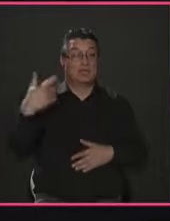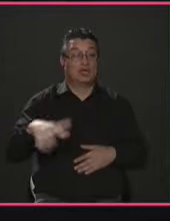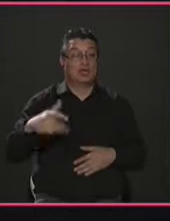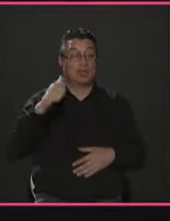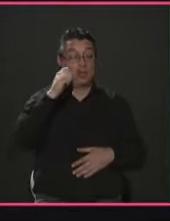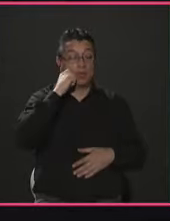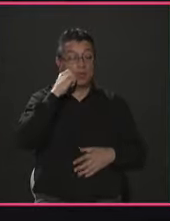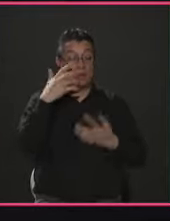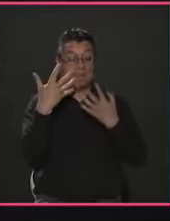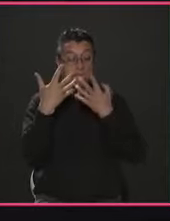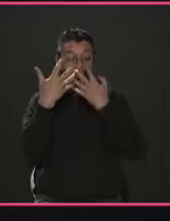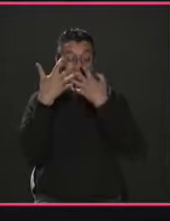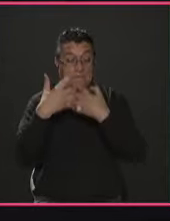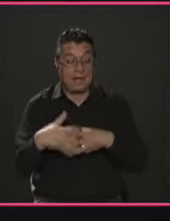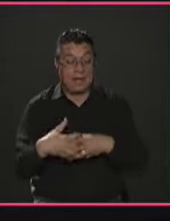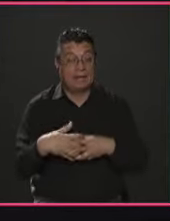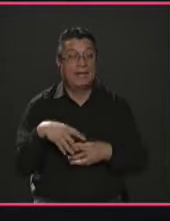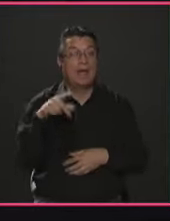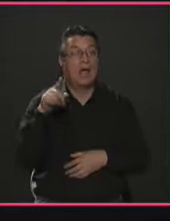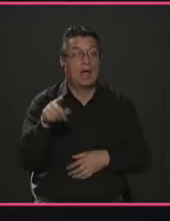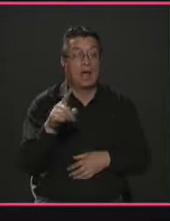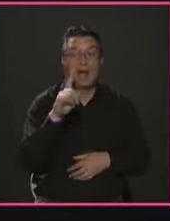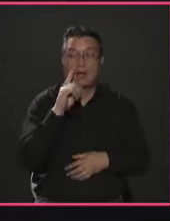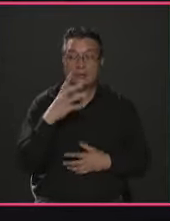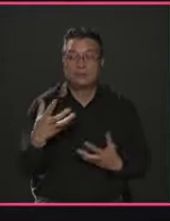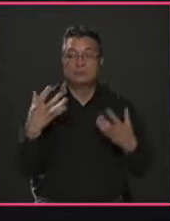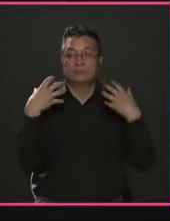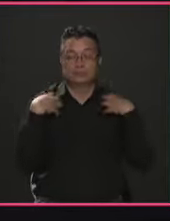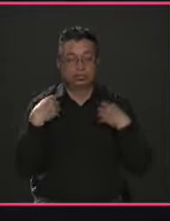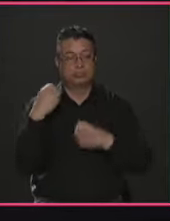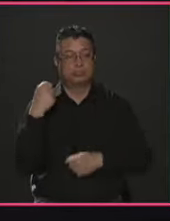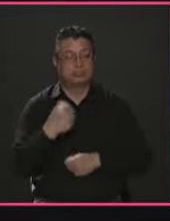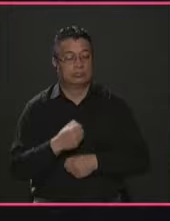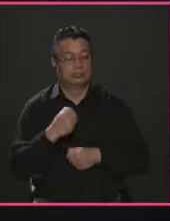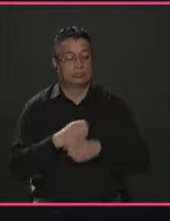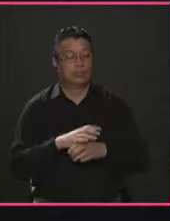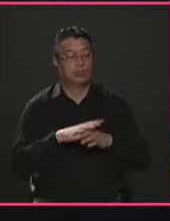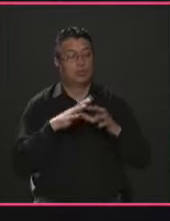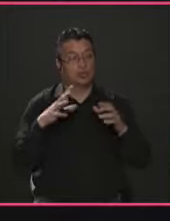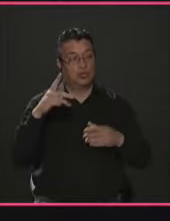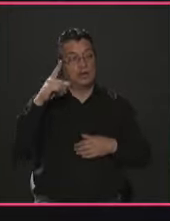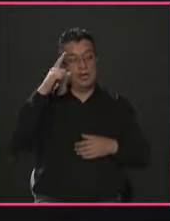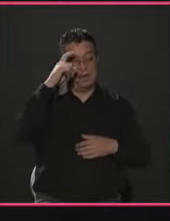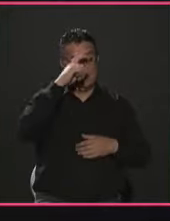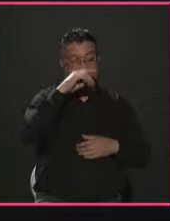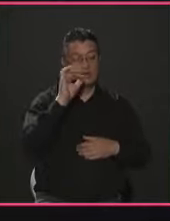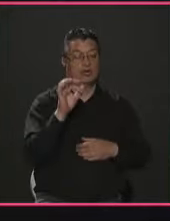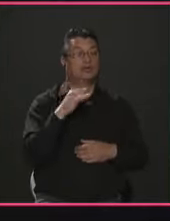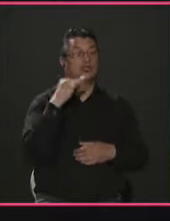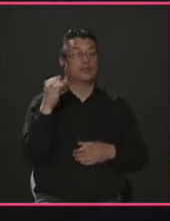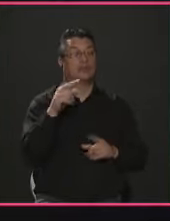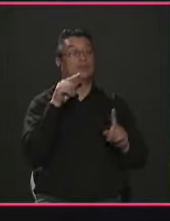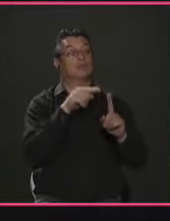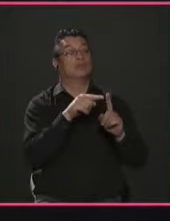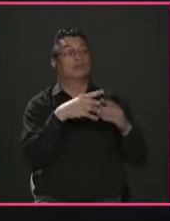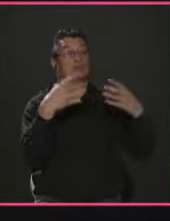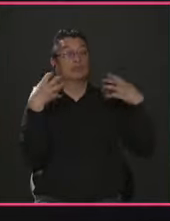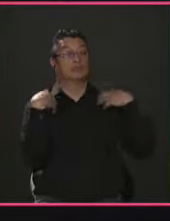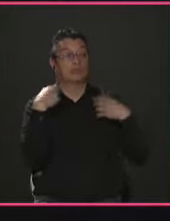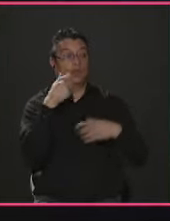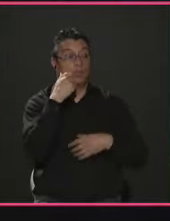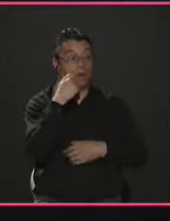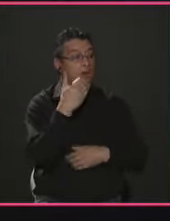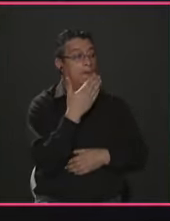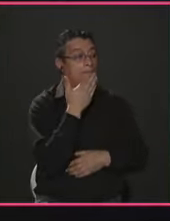donde las máquinas cierto están haciendo las labores que son extremadamente complejas que usualmente estaban atribuidas a los humanos las están haciendo mucho